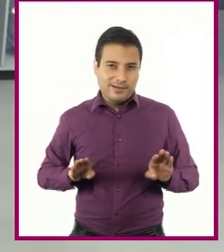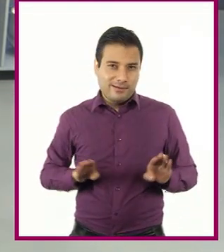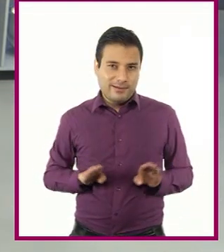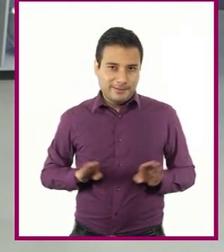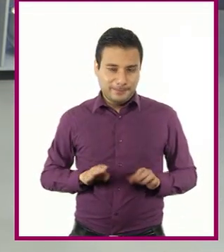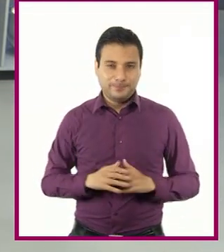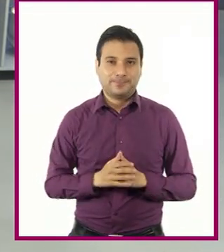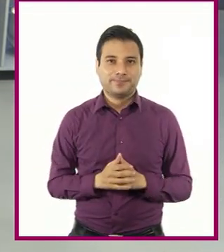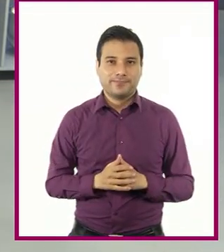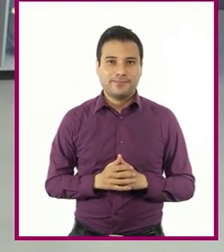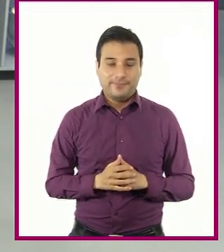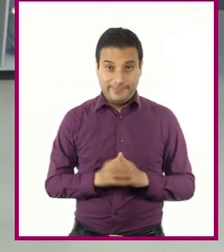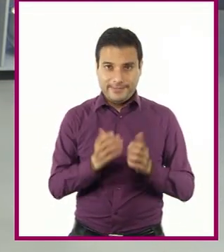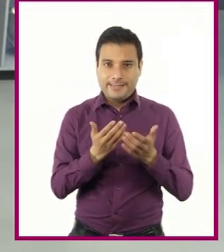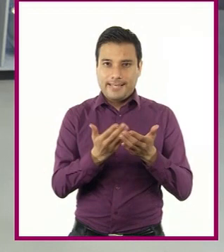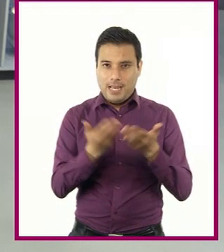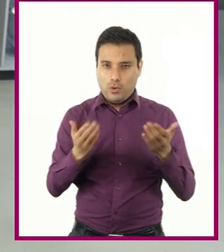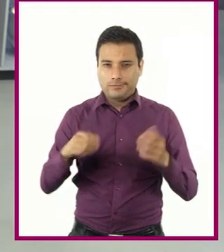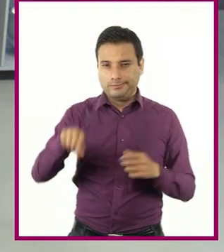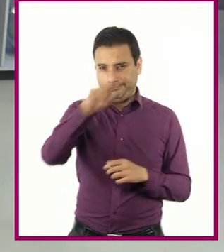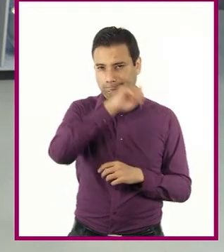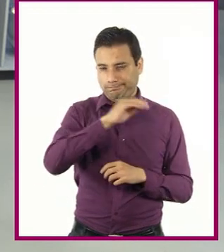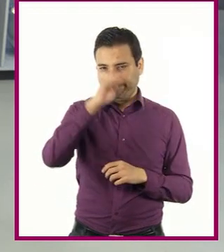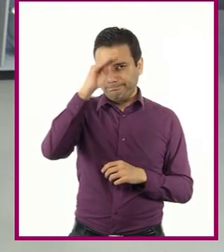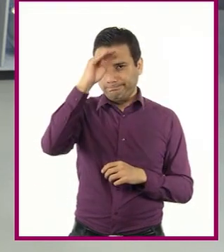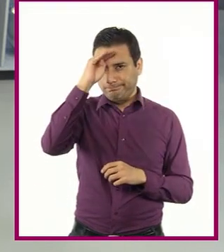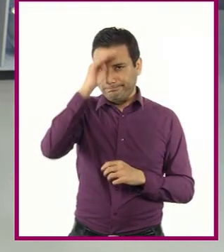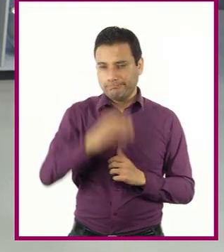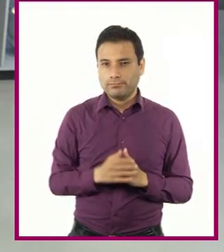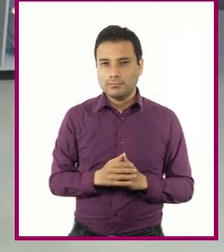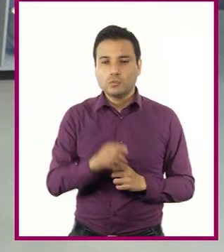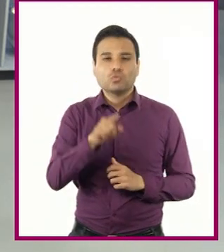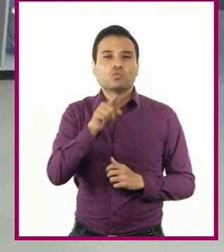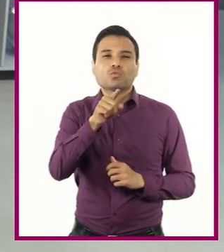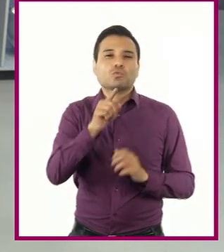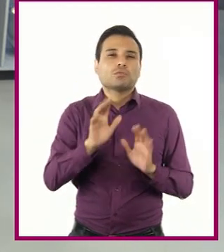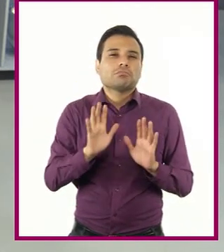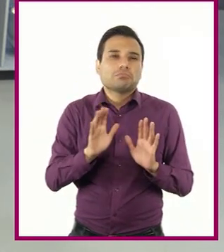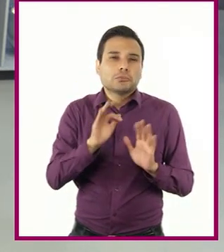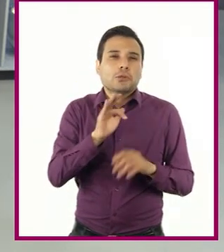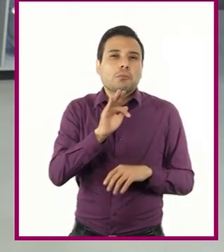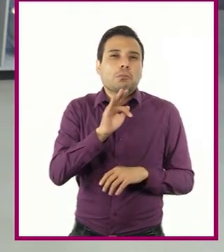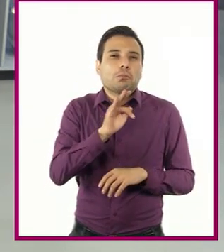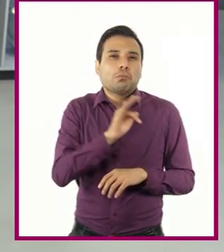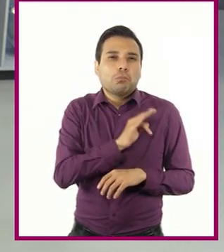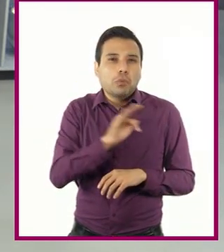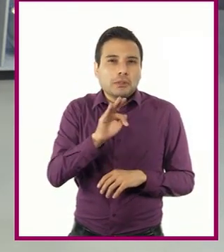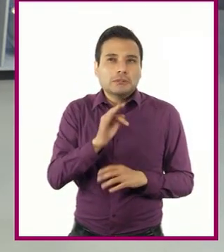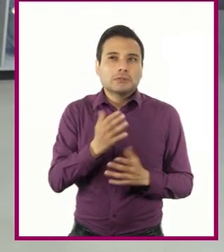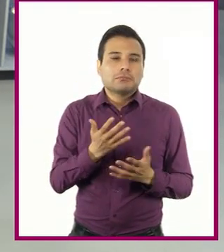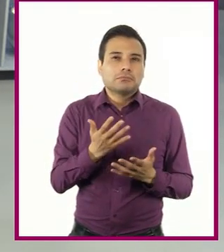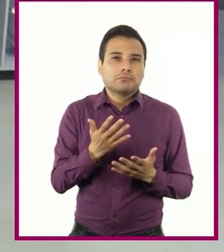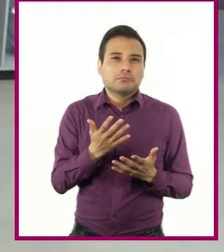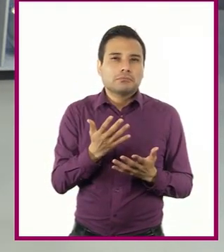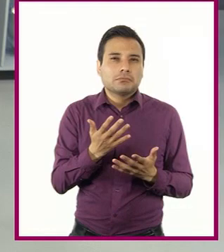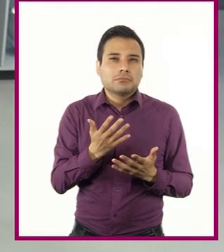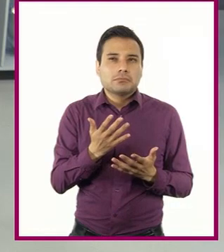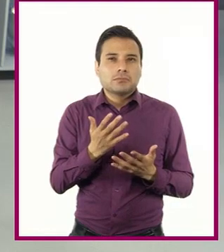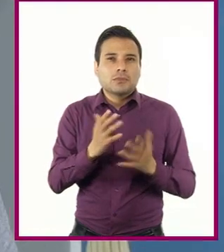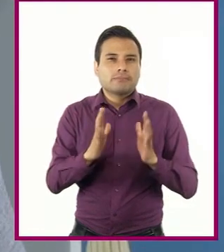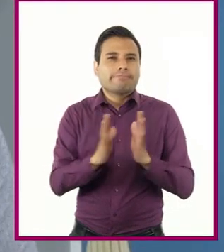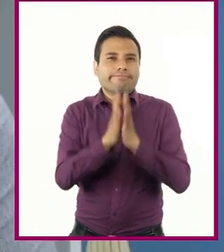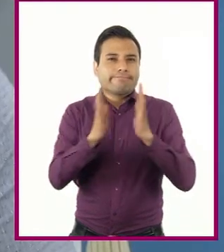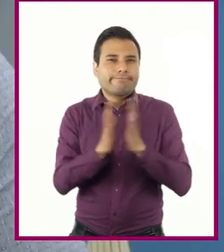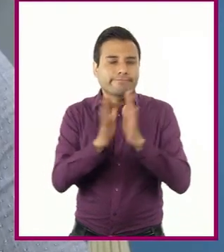Ahora les invito a reflexionar en acciones que, en su consideración, pueden influir en la consolidación de una